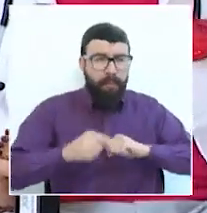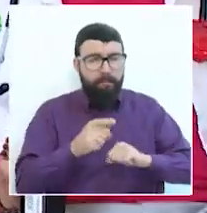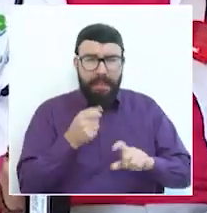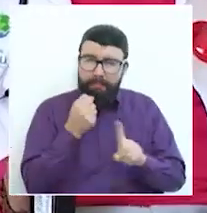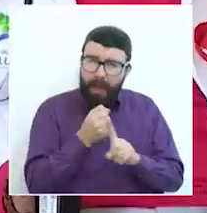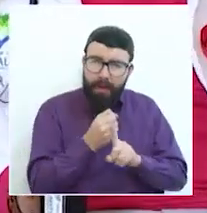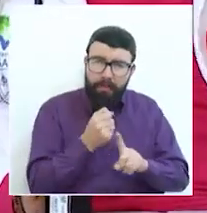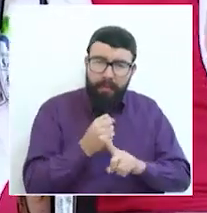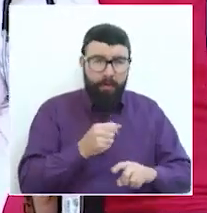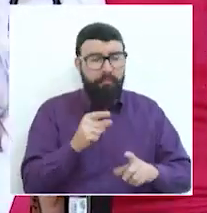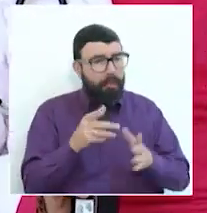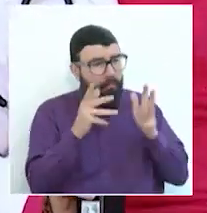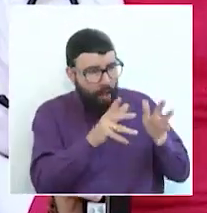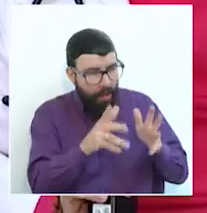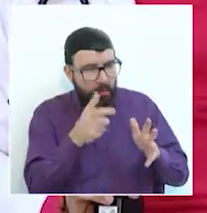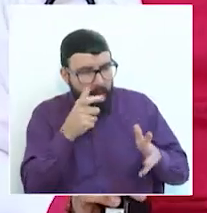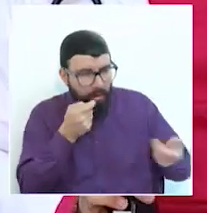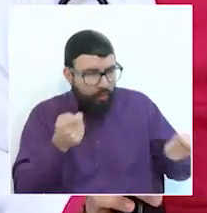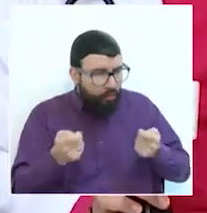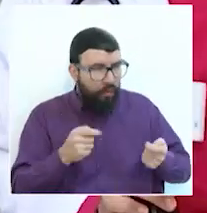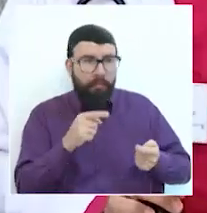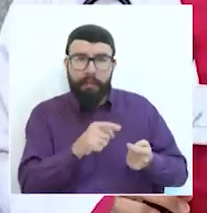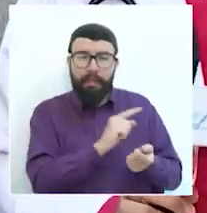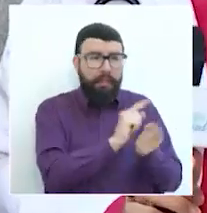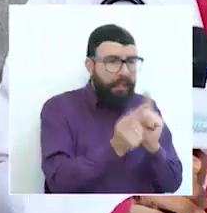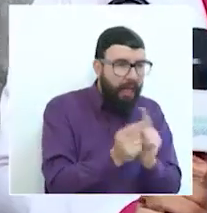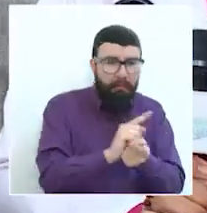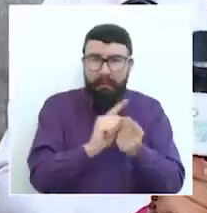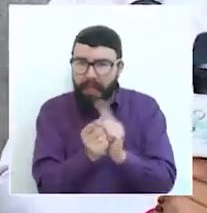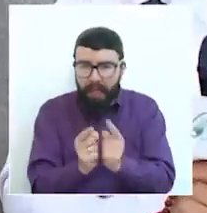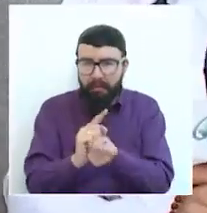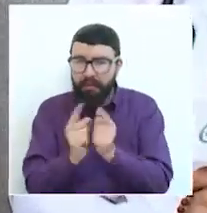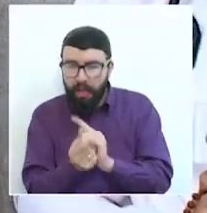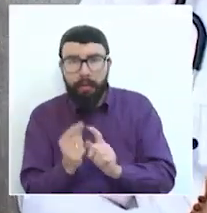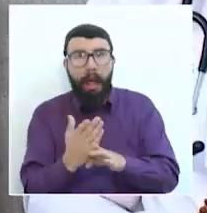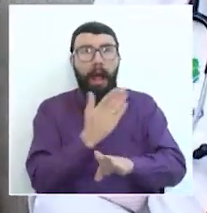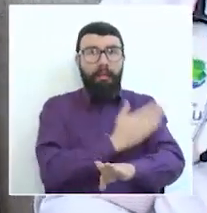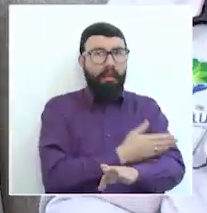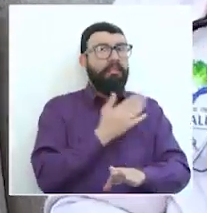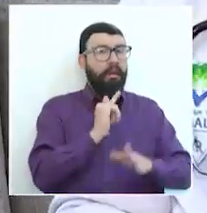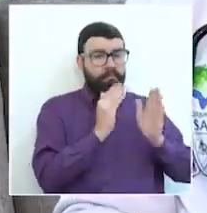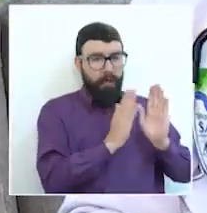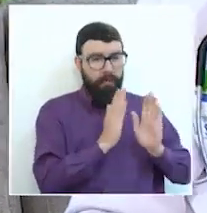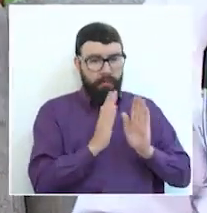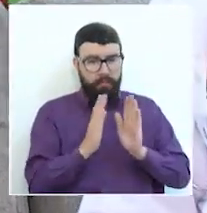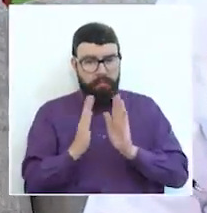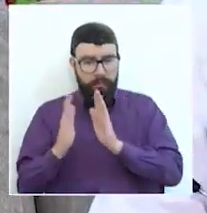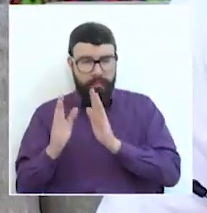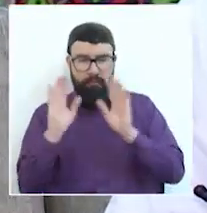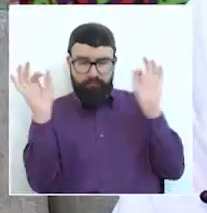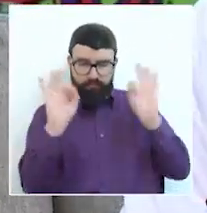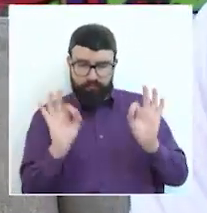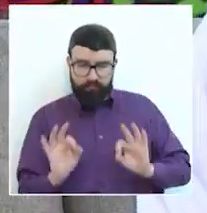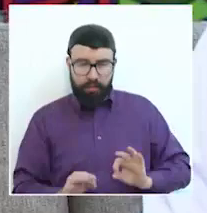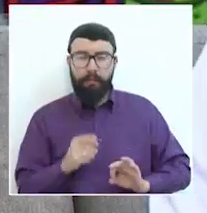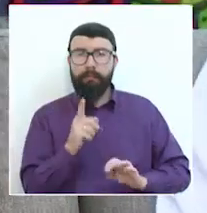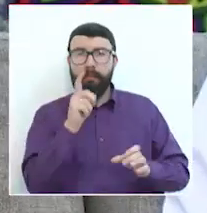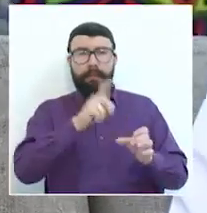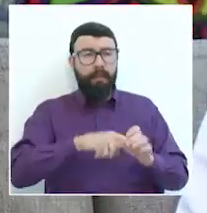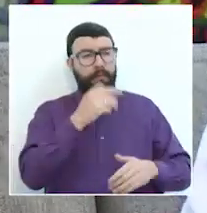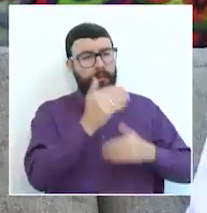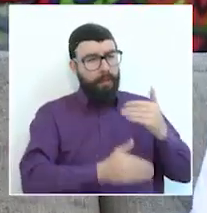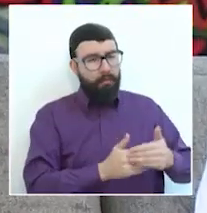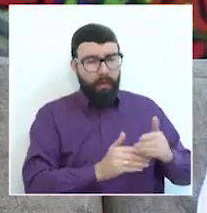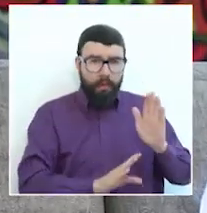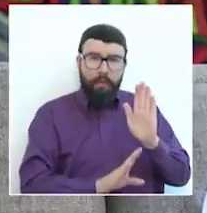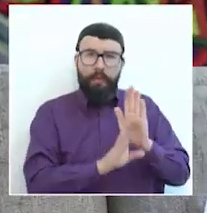entrenamientos muy didácticos, unos entrenamientos muy cambiantes, muy elaborados y de muy buena forma, ¿cierto? De una manera progresiva